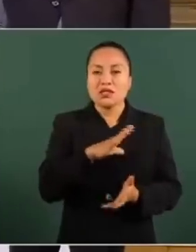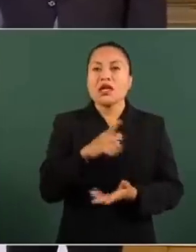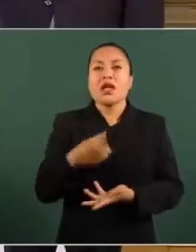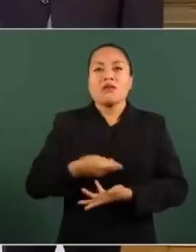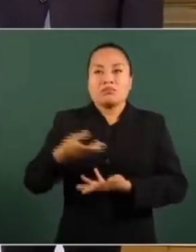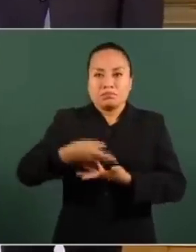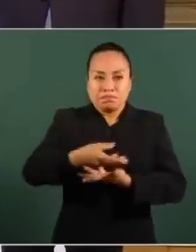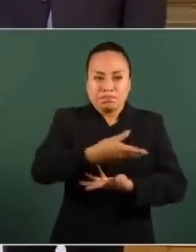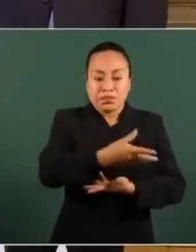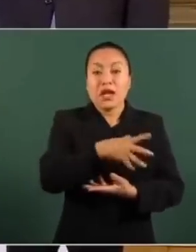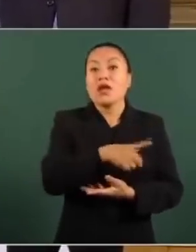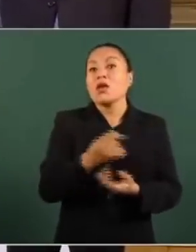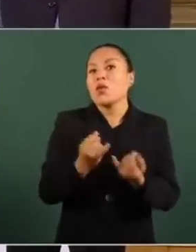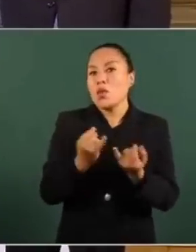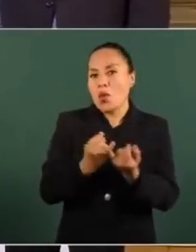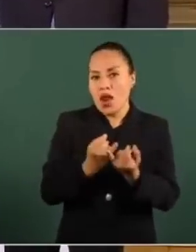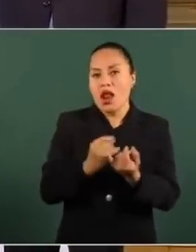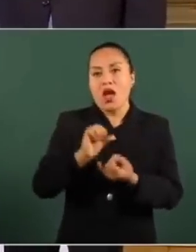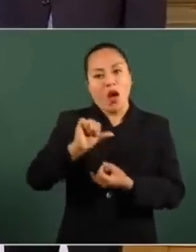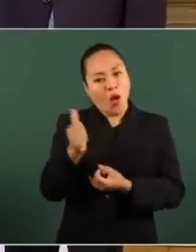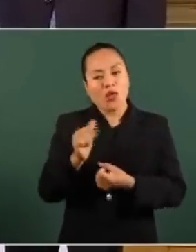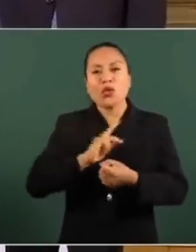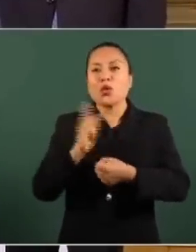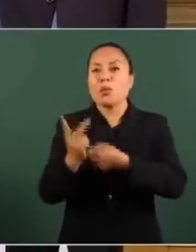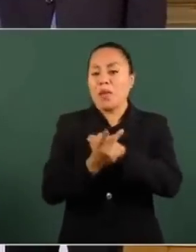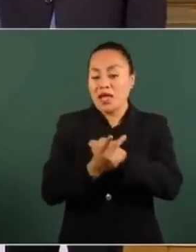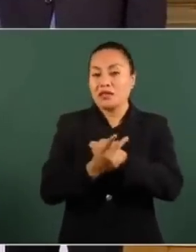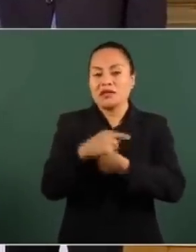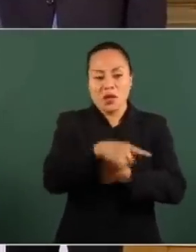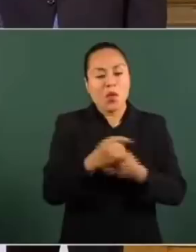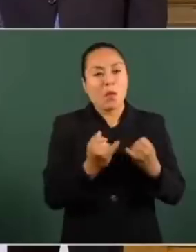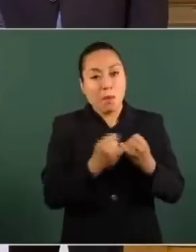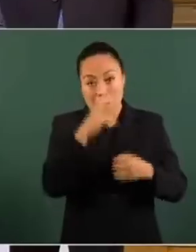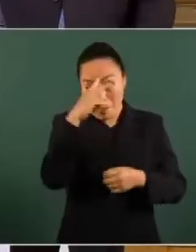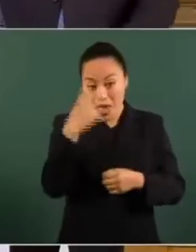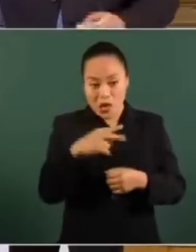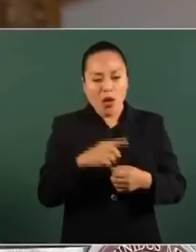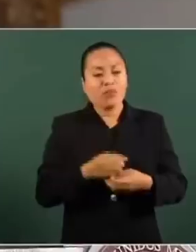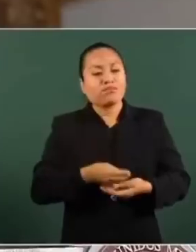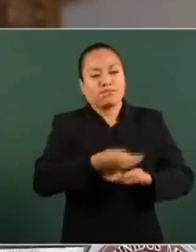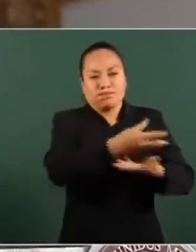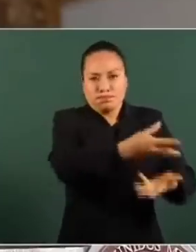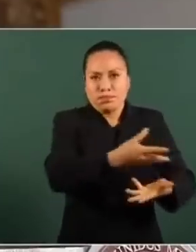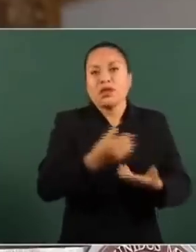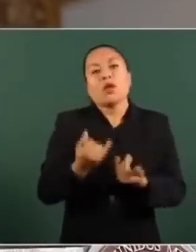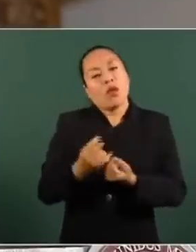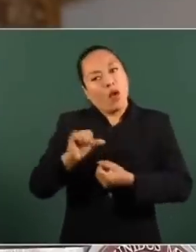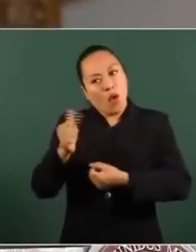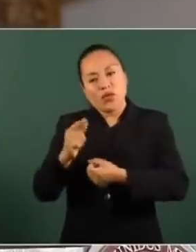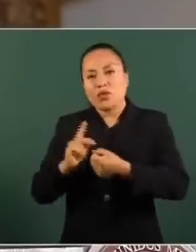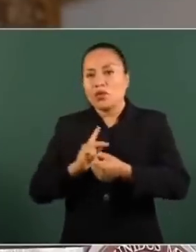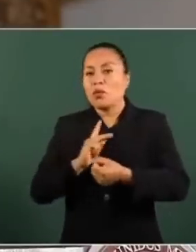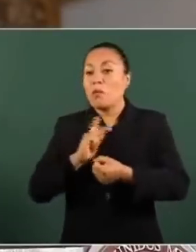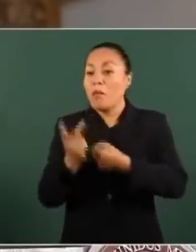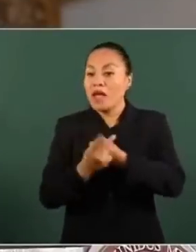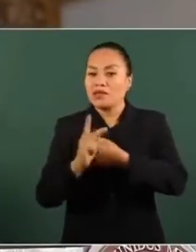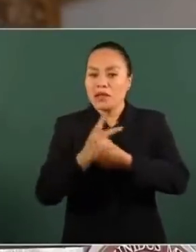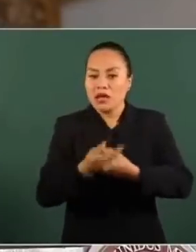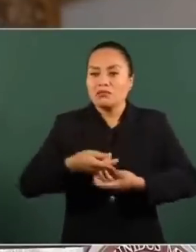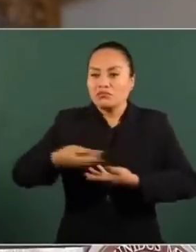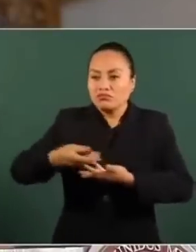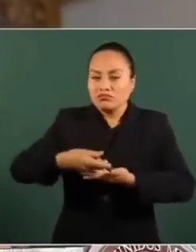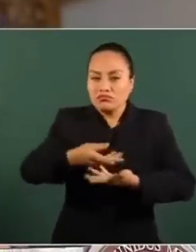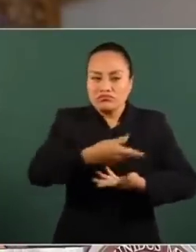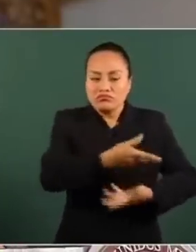aquí en México, a 21 países del mundo, y es un placer haber sido útil para que México esté incluido en esos